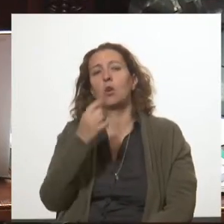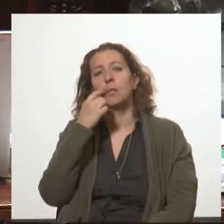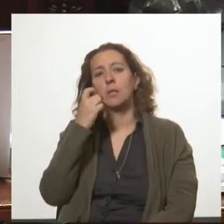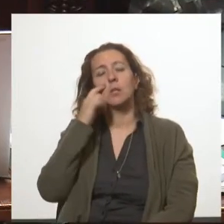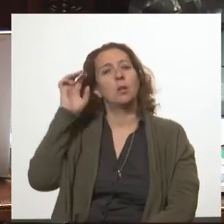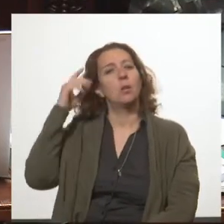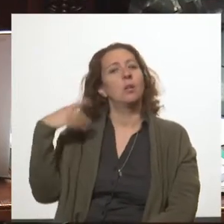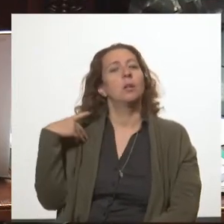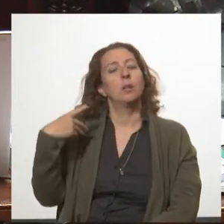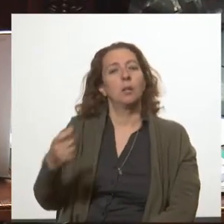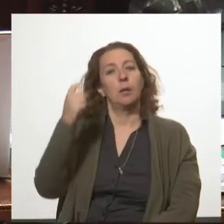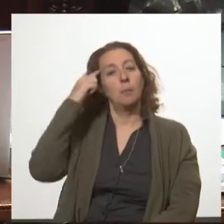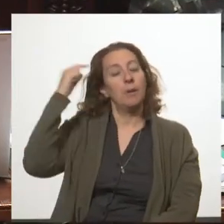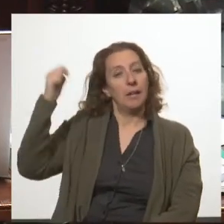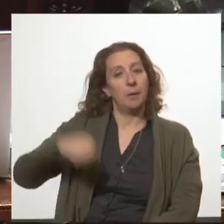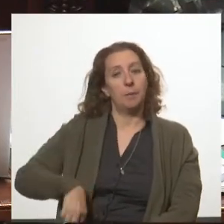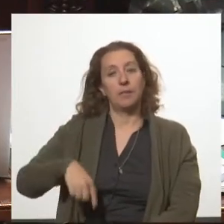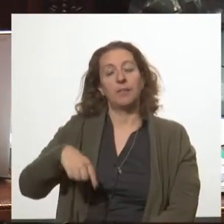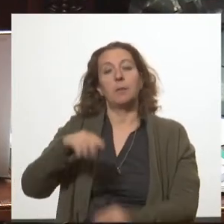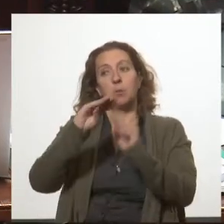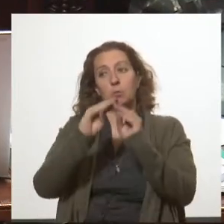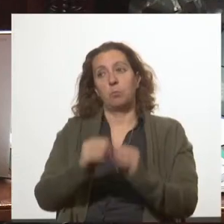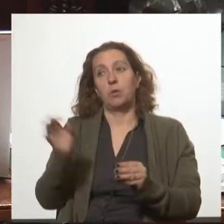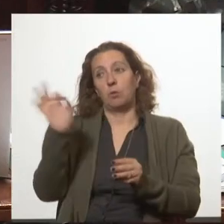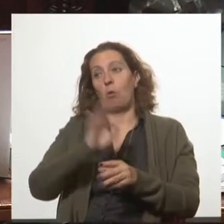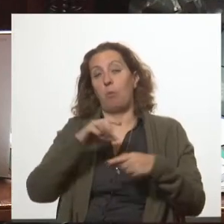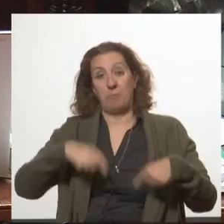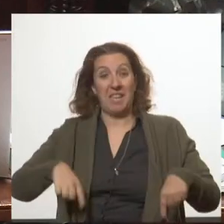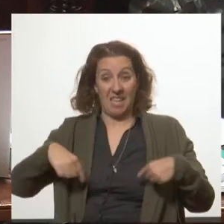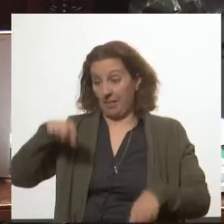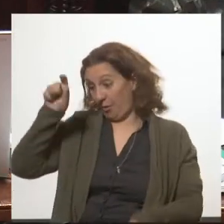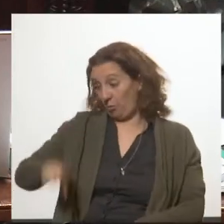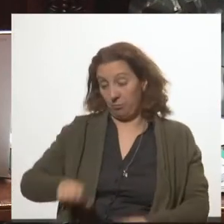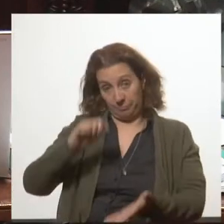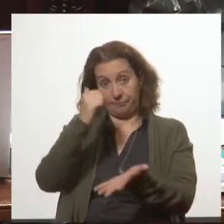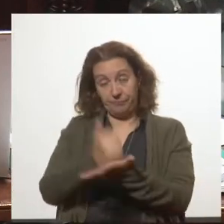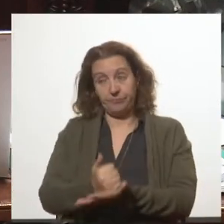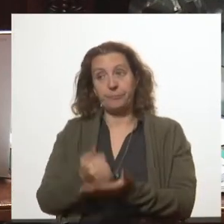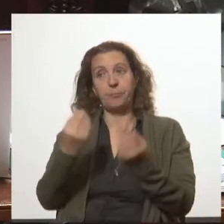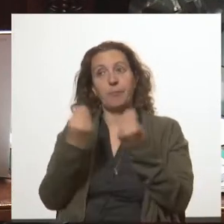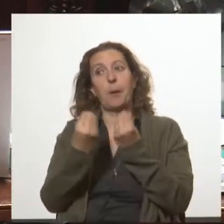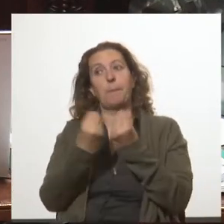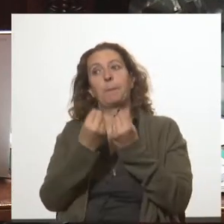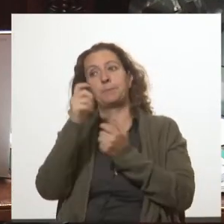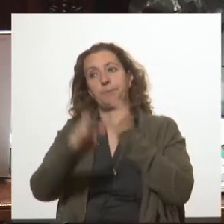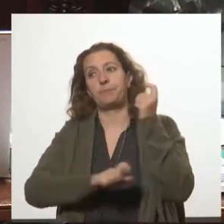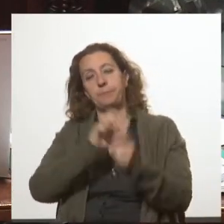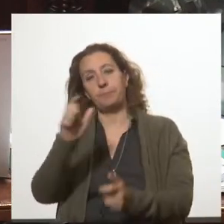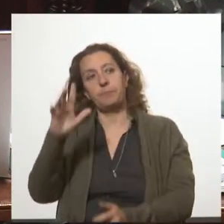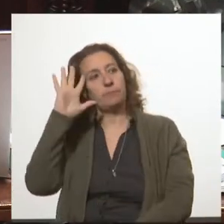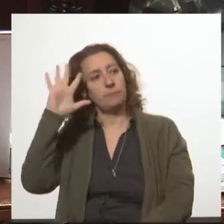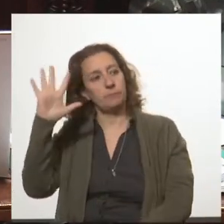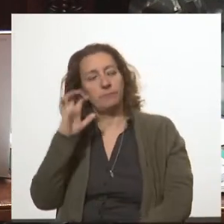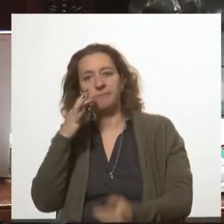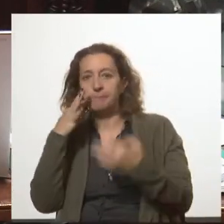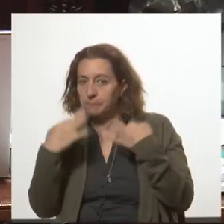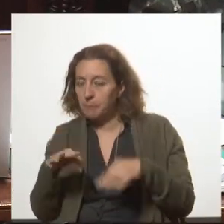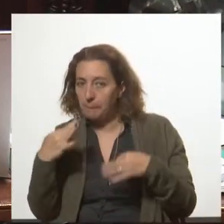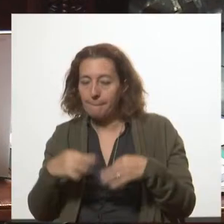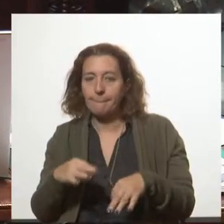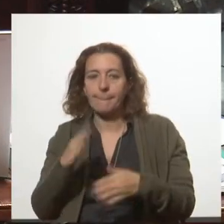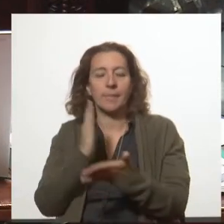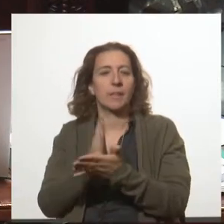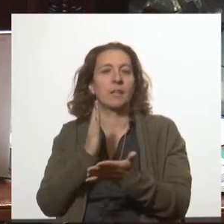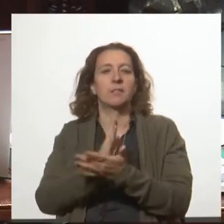presupuesto o el señor ministro que está aquí señora presidente porque mucha gente no recuerda que en realidad los derechos de uso de